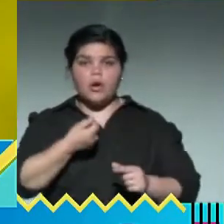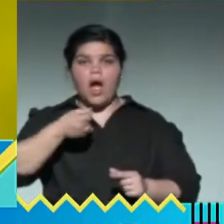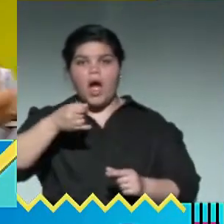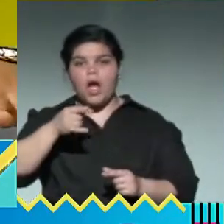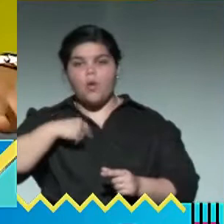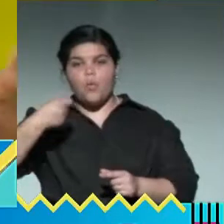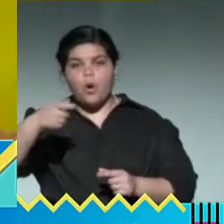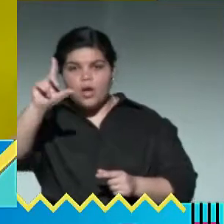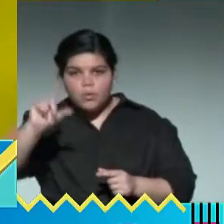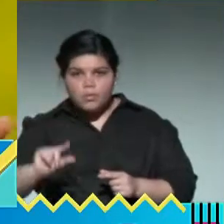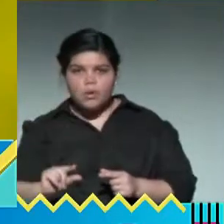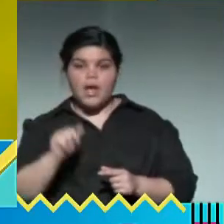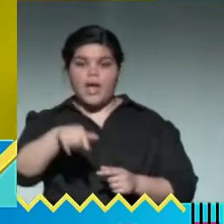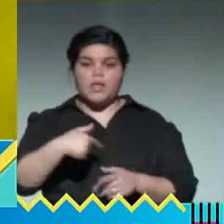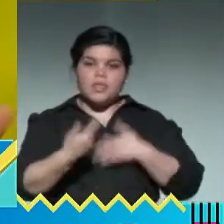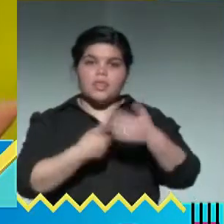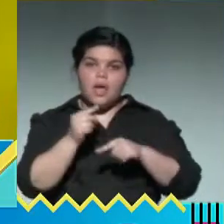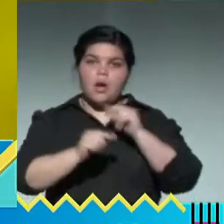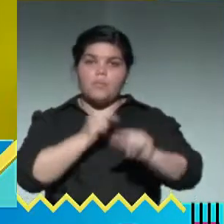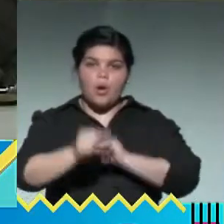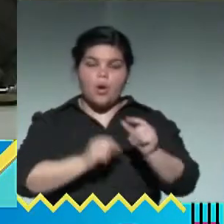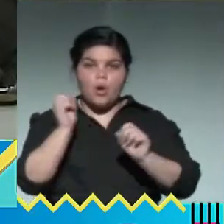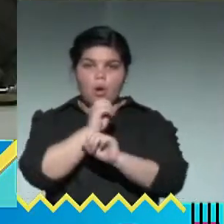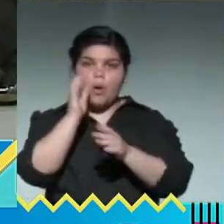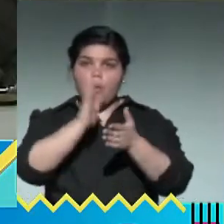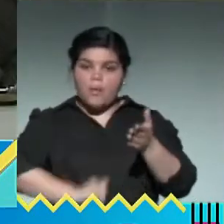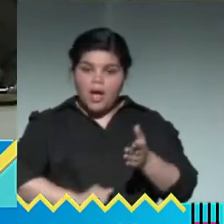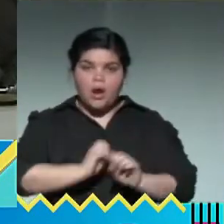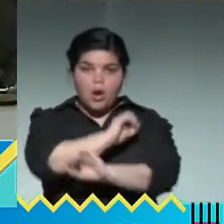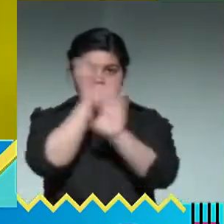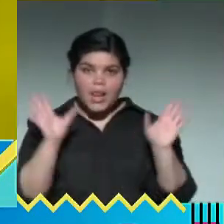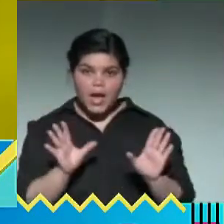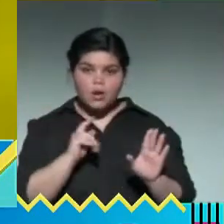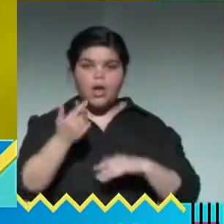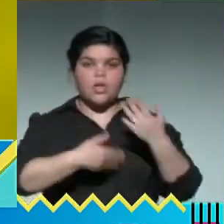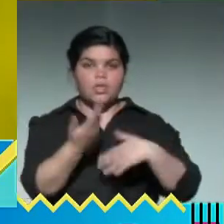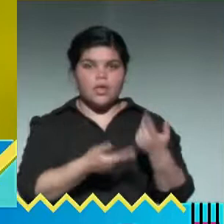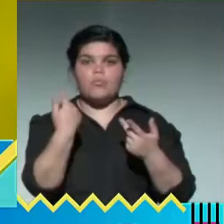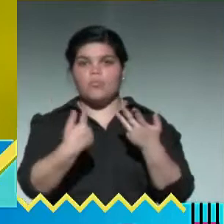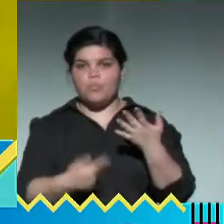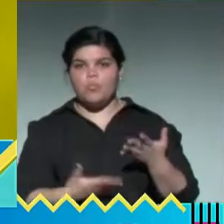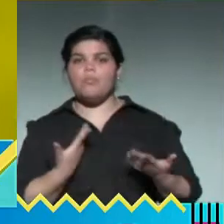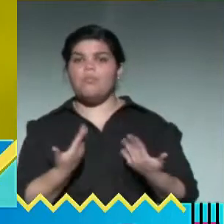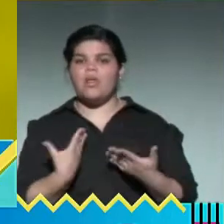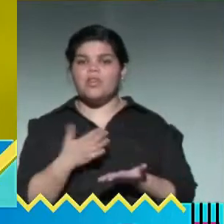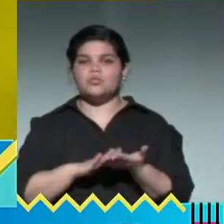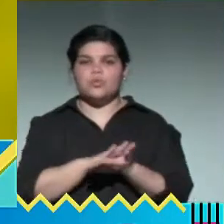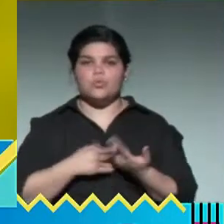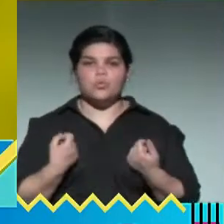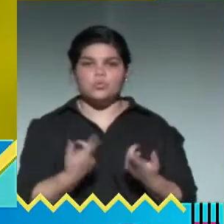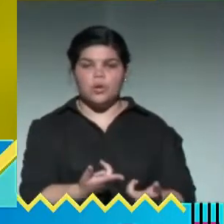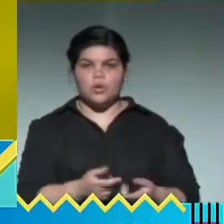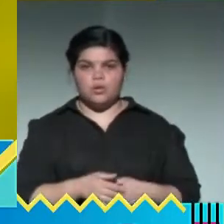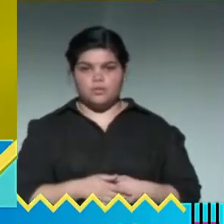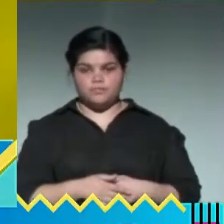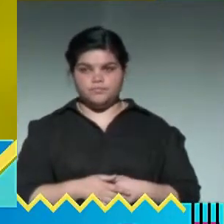generar un sistema que sea en blanco y que sea mucho más equitativo para todos. Entonces, hay un montón de factores que afectan a esto y no es solamente una